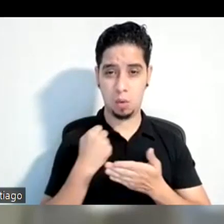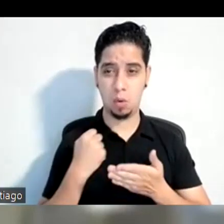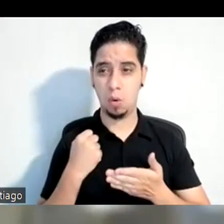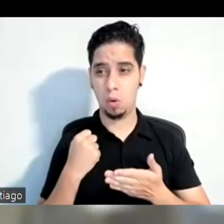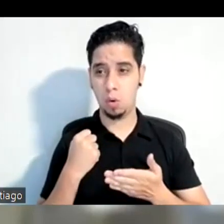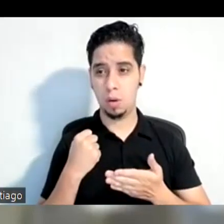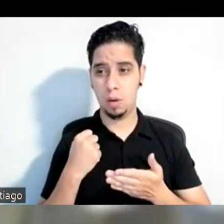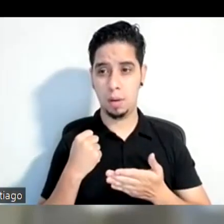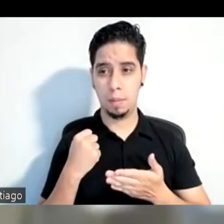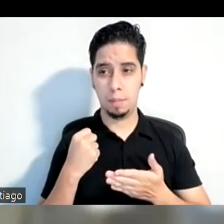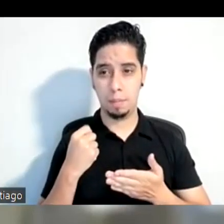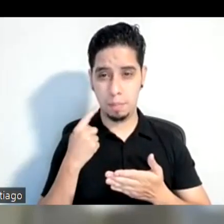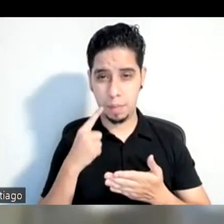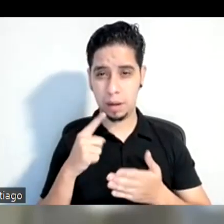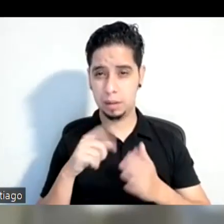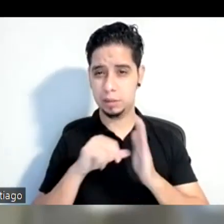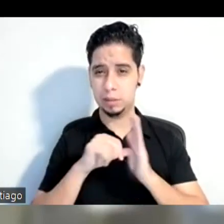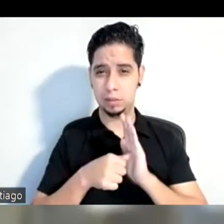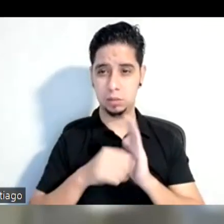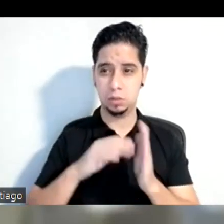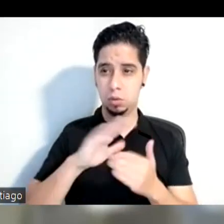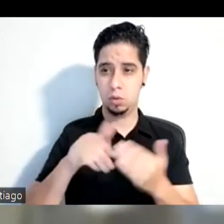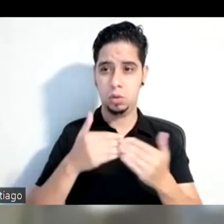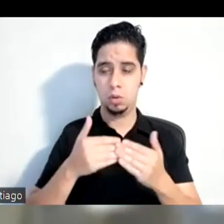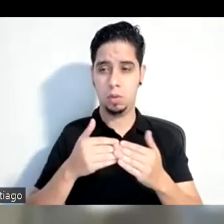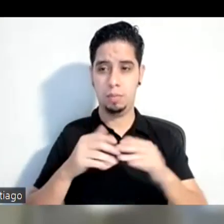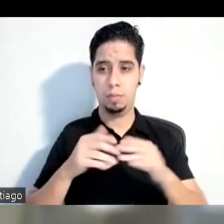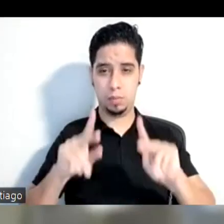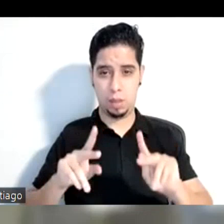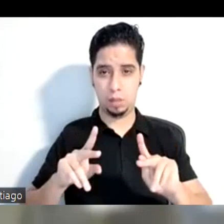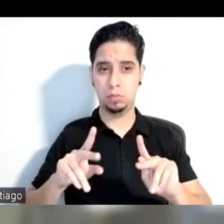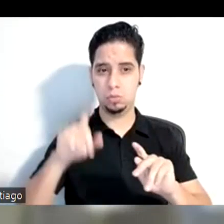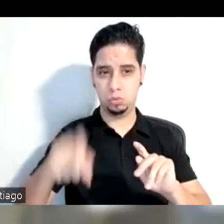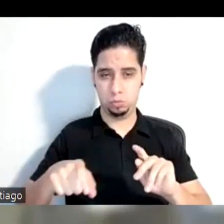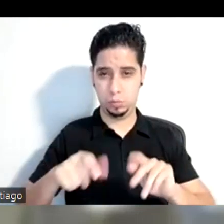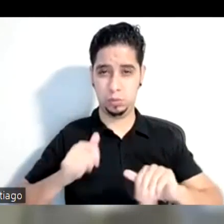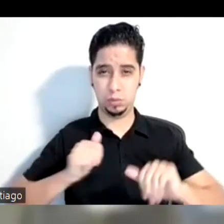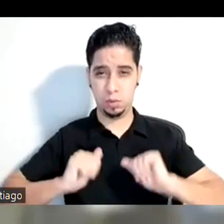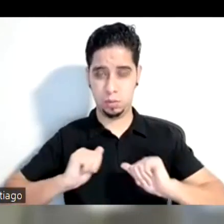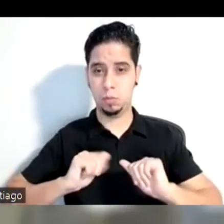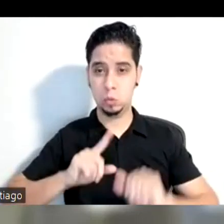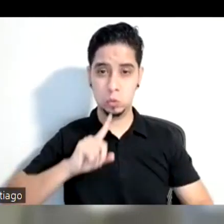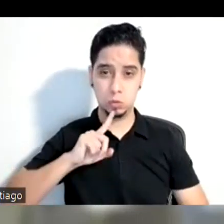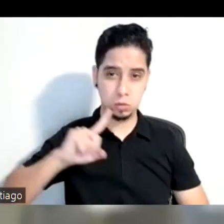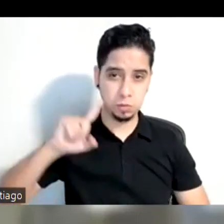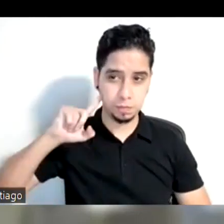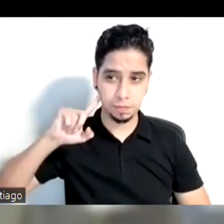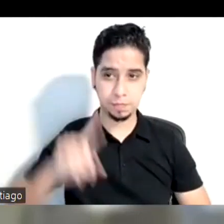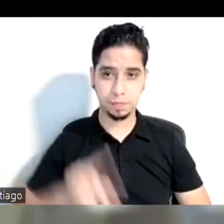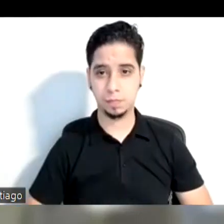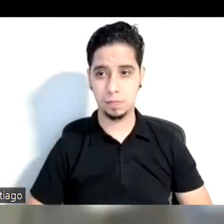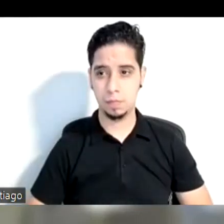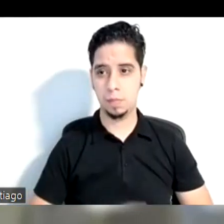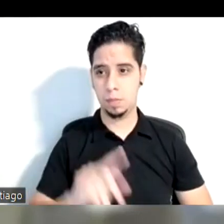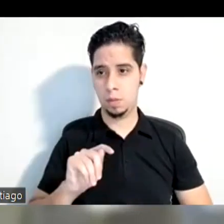para insistir que todos los personajes que fueran solos tienen que ser hechos por personas solas. De hecho, Troy Kotsur